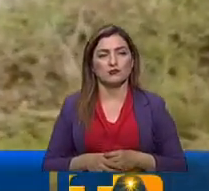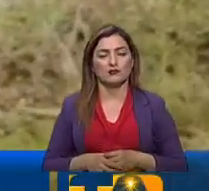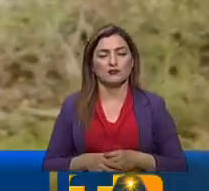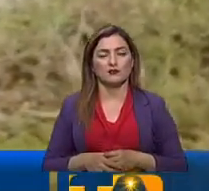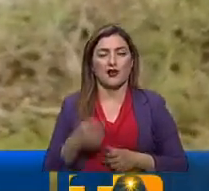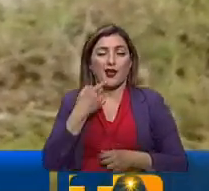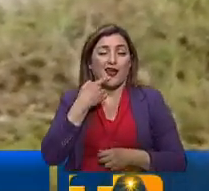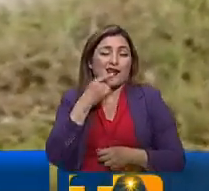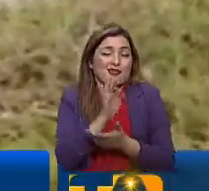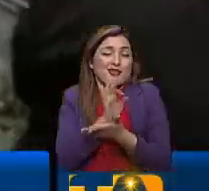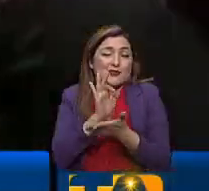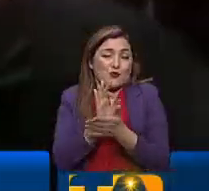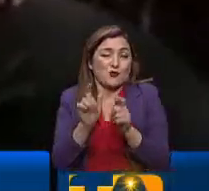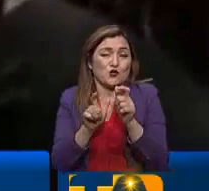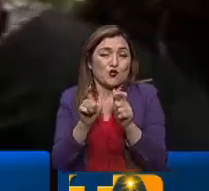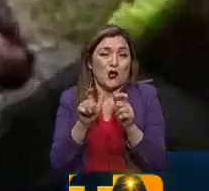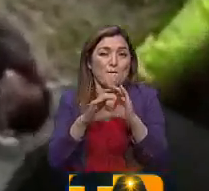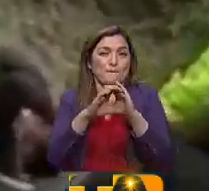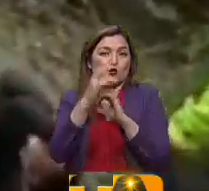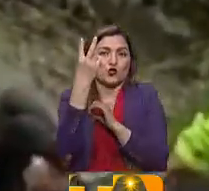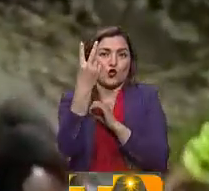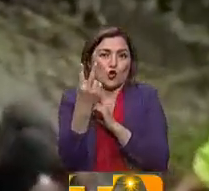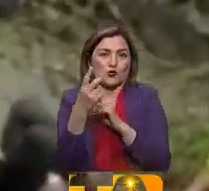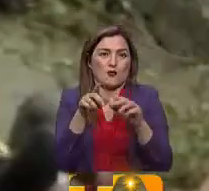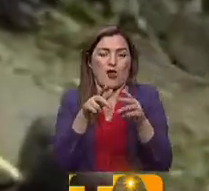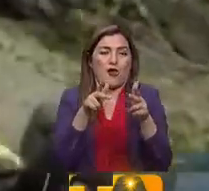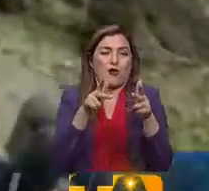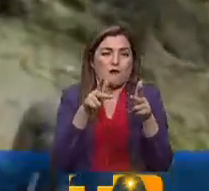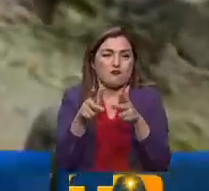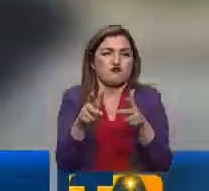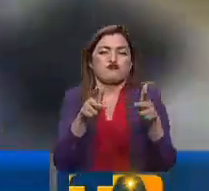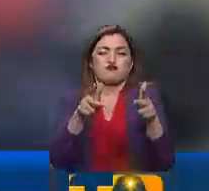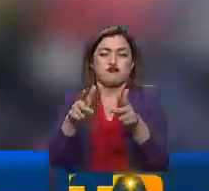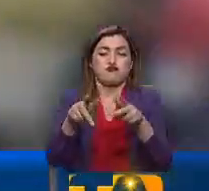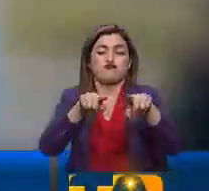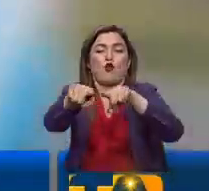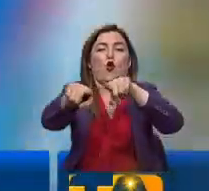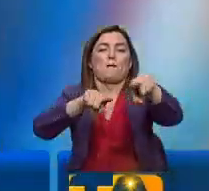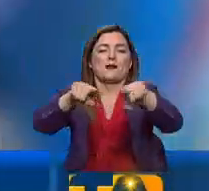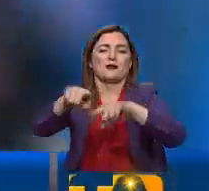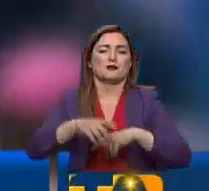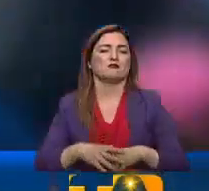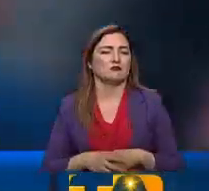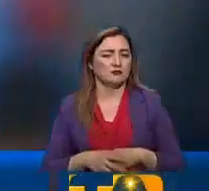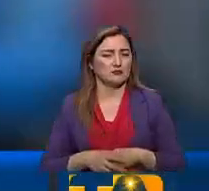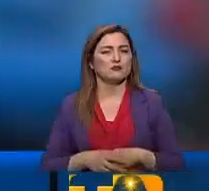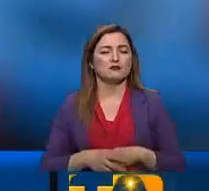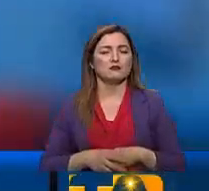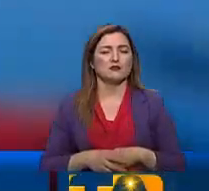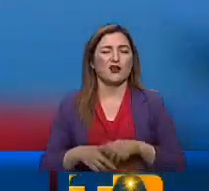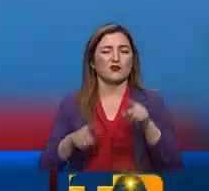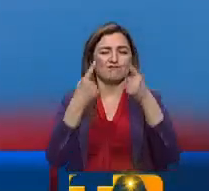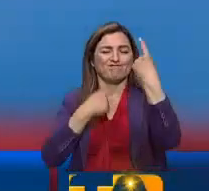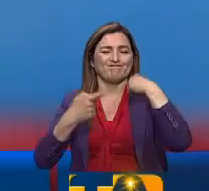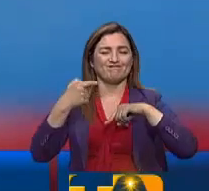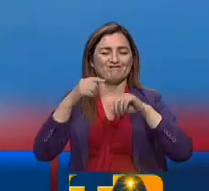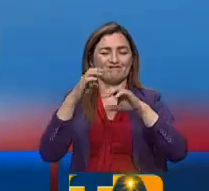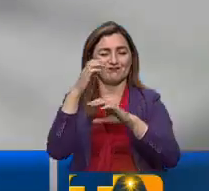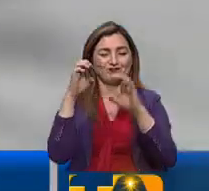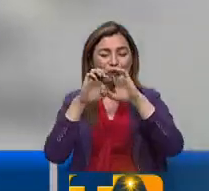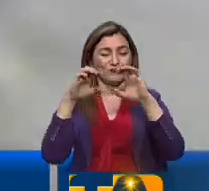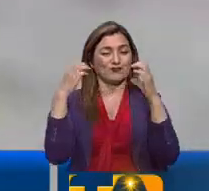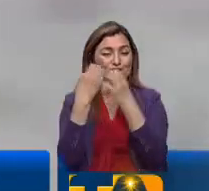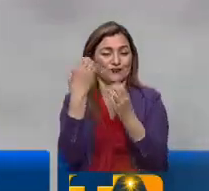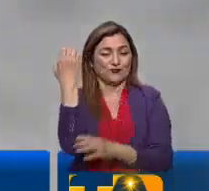Eso es lo que manifiestan. Algunas personas estaban heridas en la vía. A través del ECU 911 se coordinó la presencia de